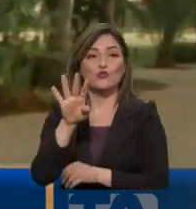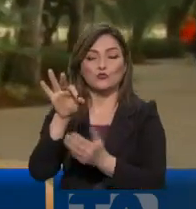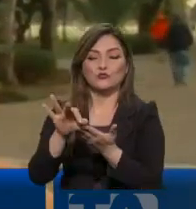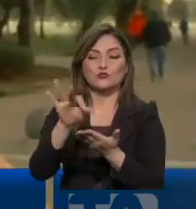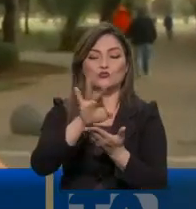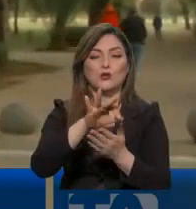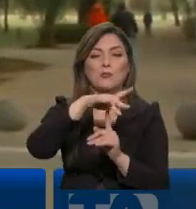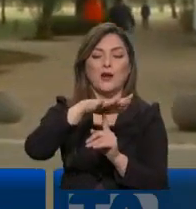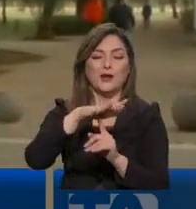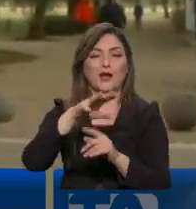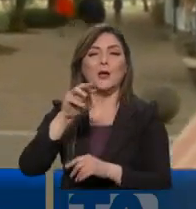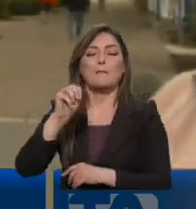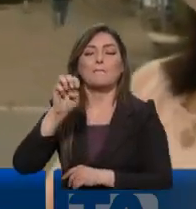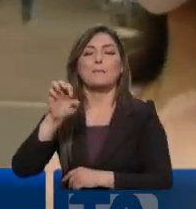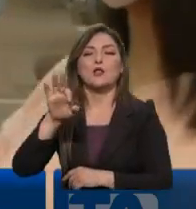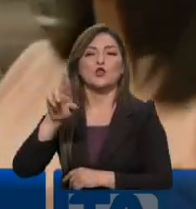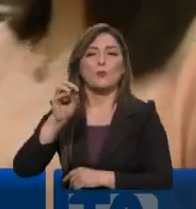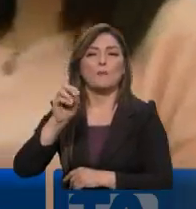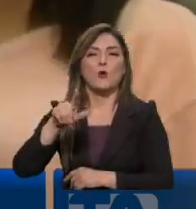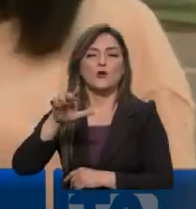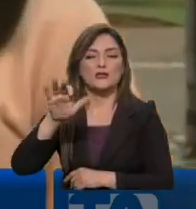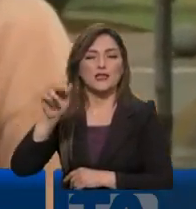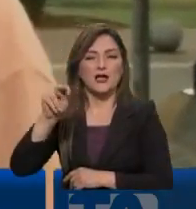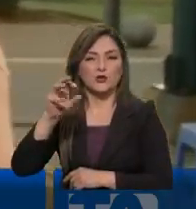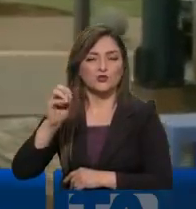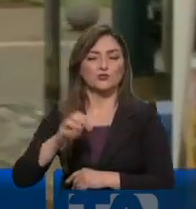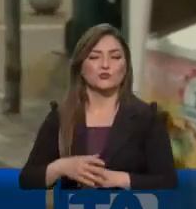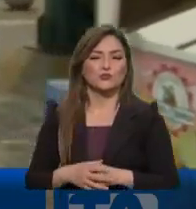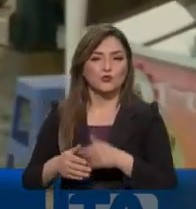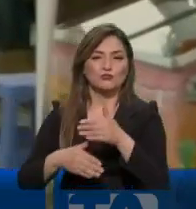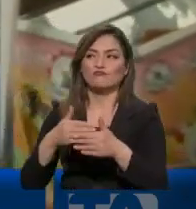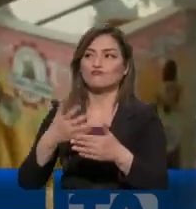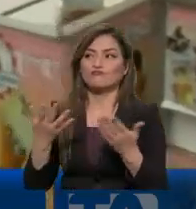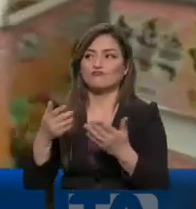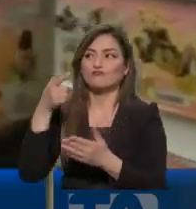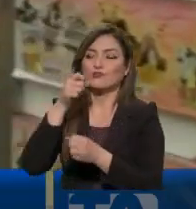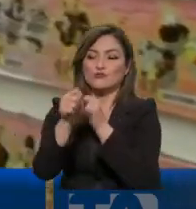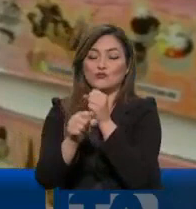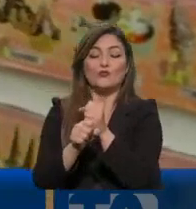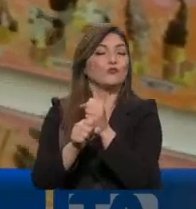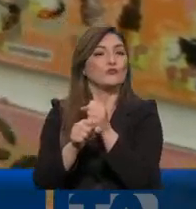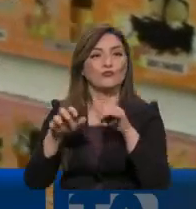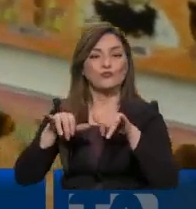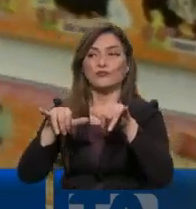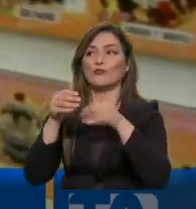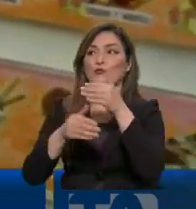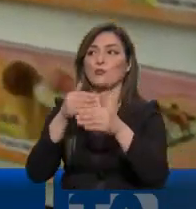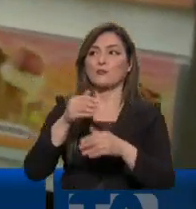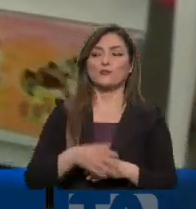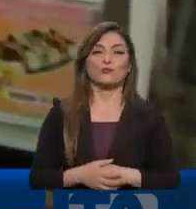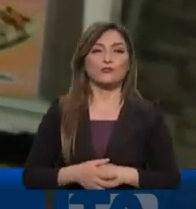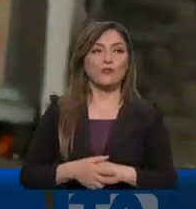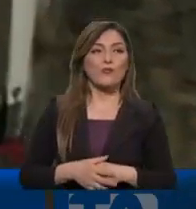parques metropolitanos. Se hizo un proceso de priorización que va a continuar y posiblemente el próximo año se haga la siguiente fase. Estos parques